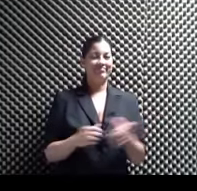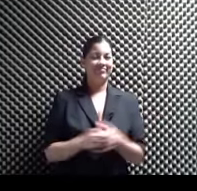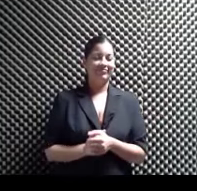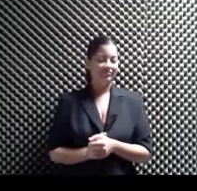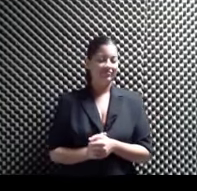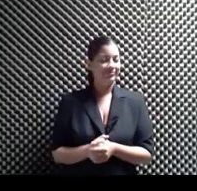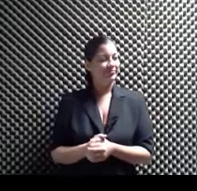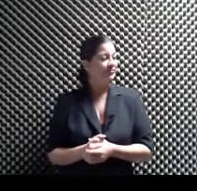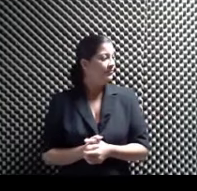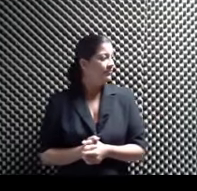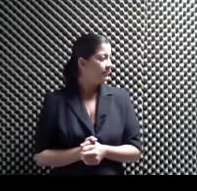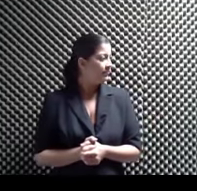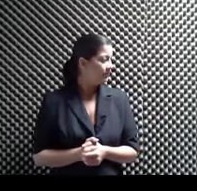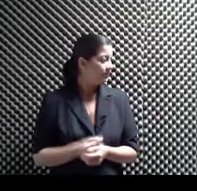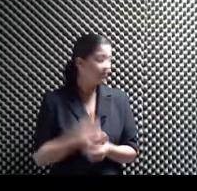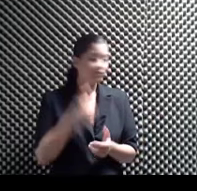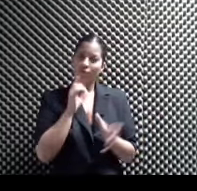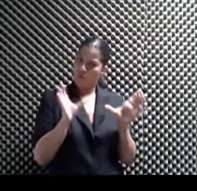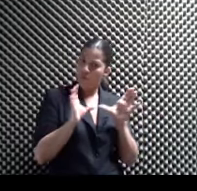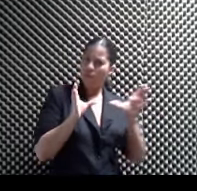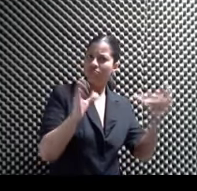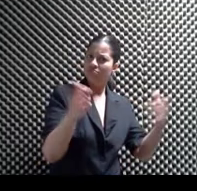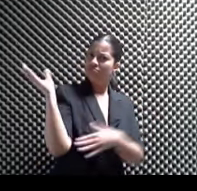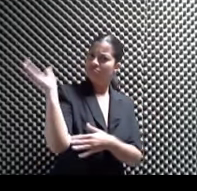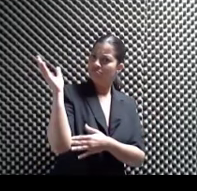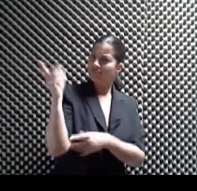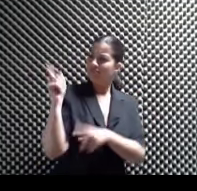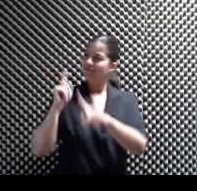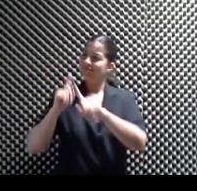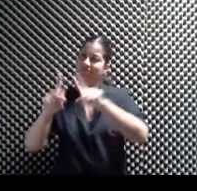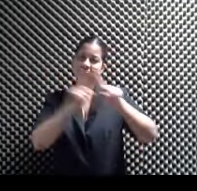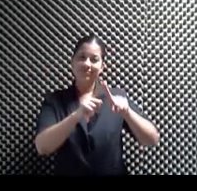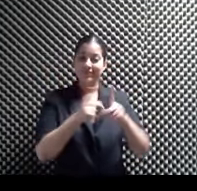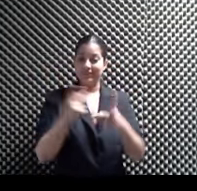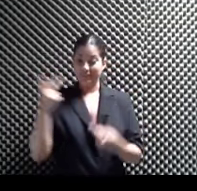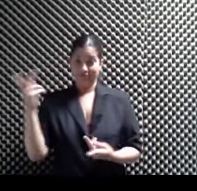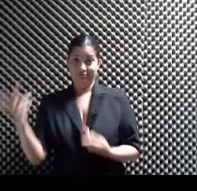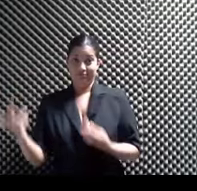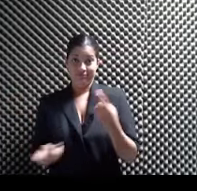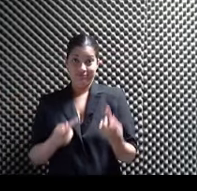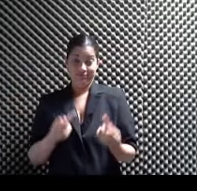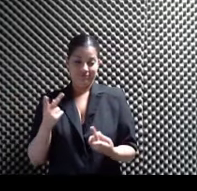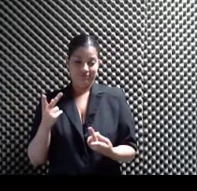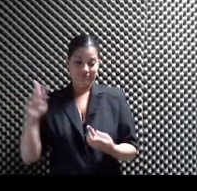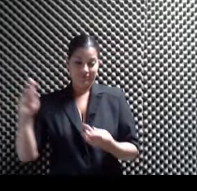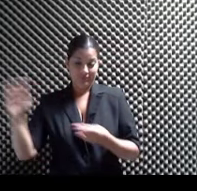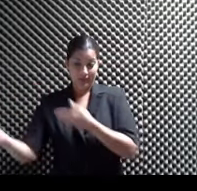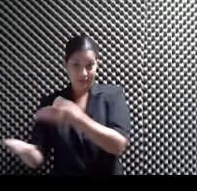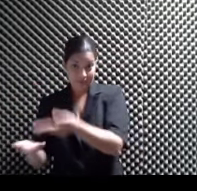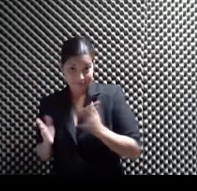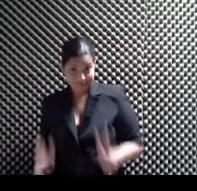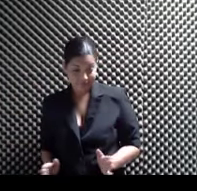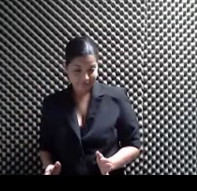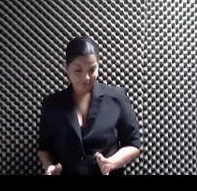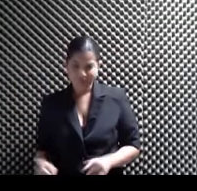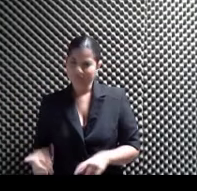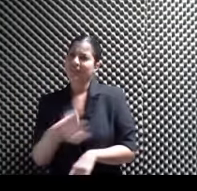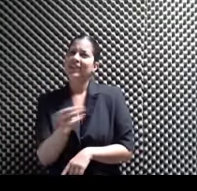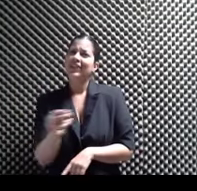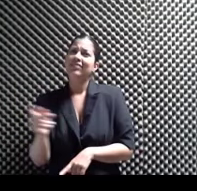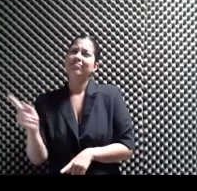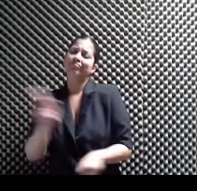Entonces tiene El congreso Pues tiene varias invitadas Que van llegando Y gente del público Que se levanta A dar su testimonio Para ver como entre todos